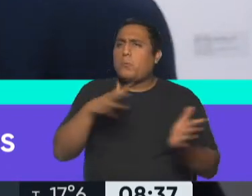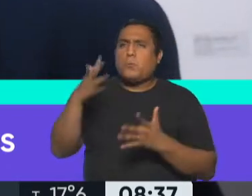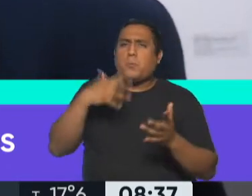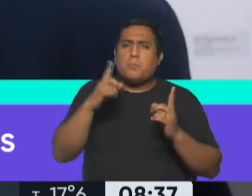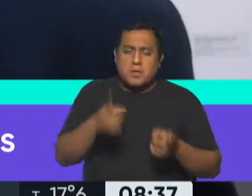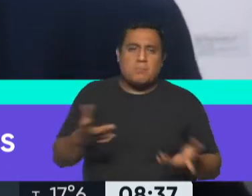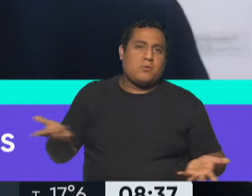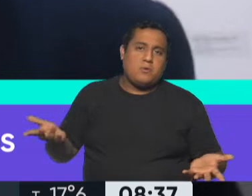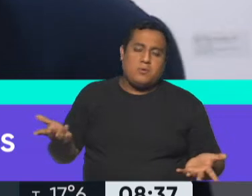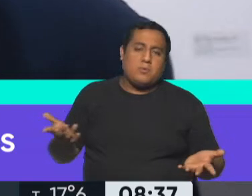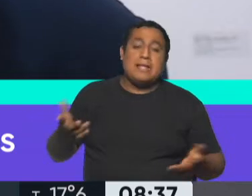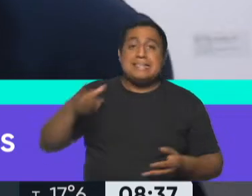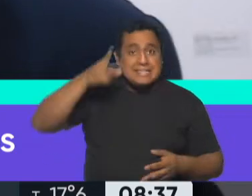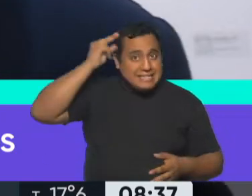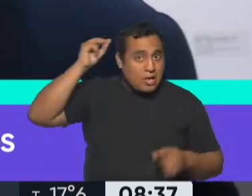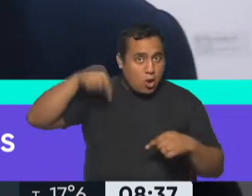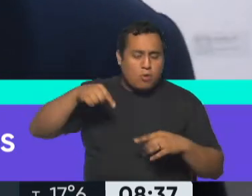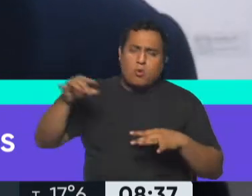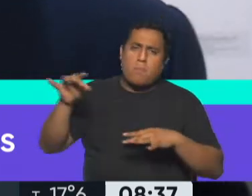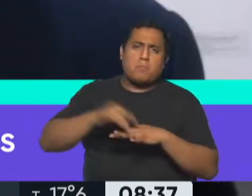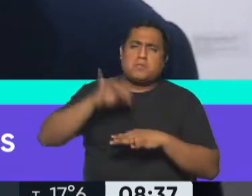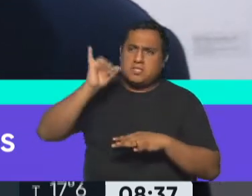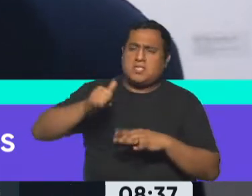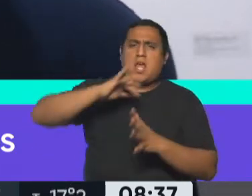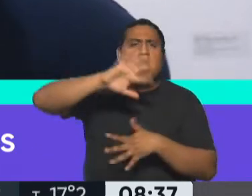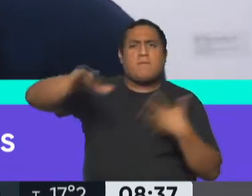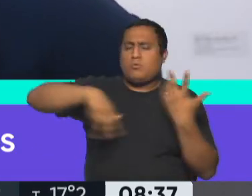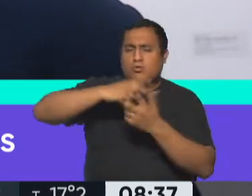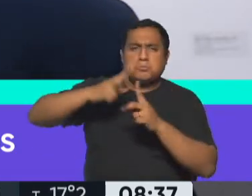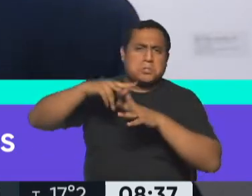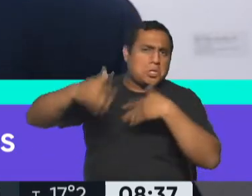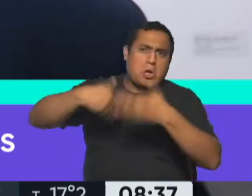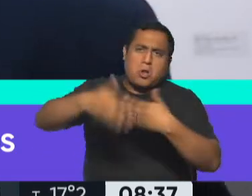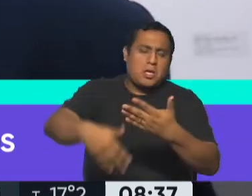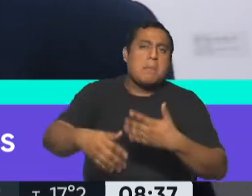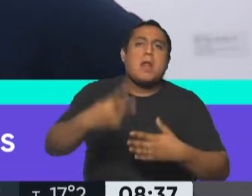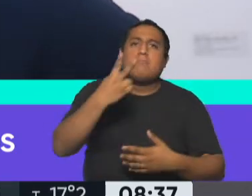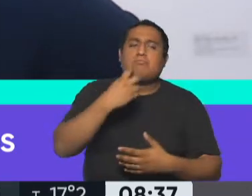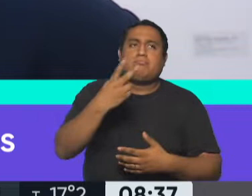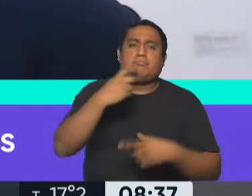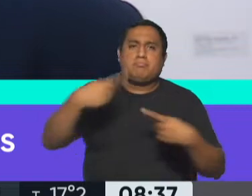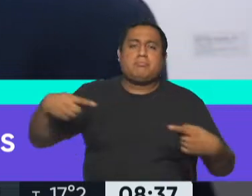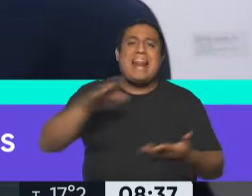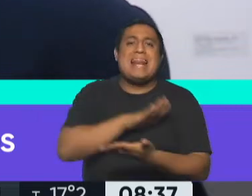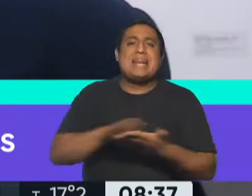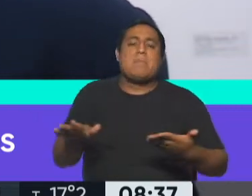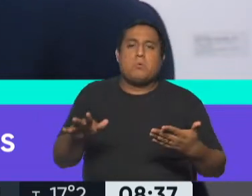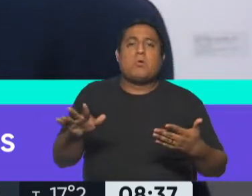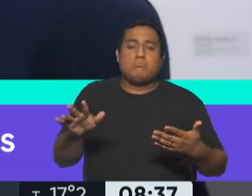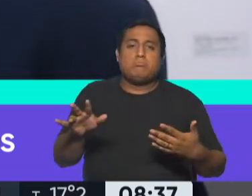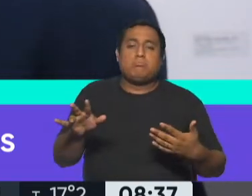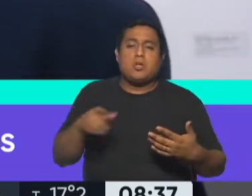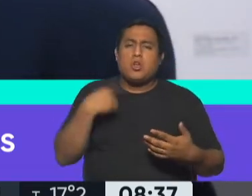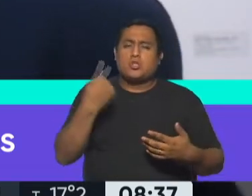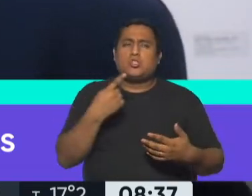Chile hoy día está comprometido con una verdadera revolución tecnológica en materia de energías limpias. Y sé que en esto podemos ser socios